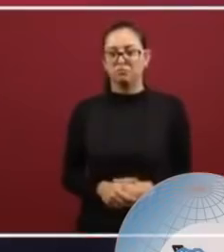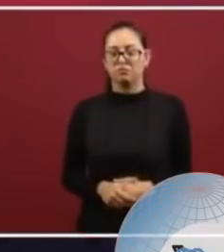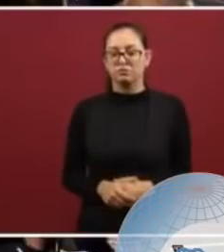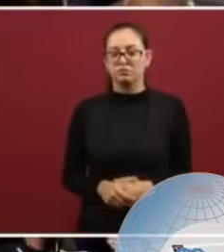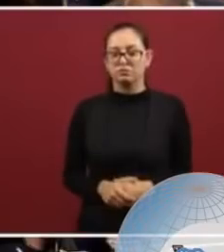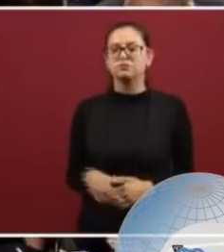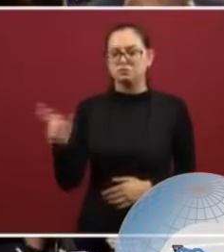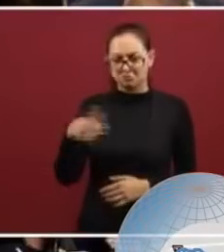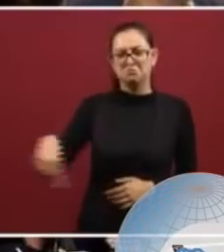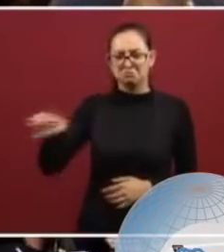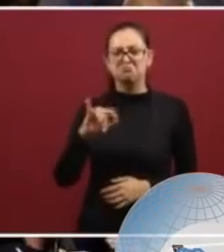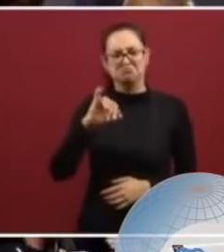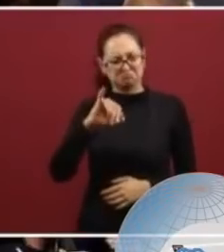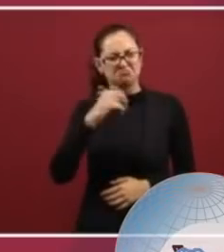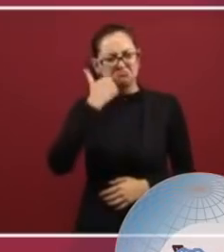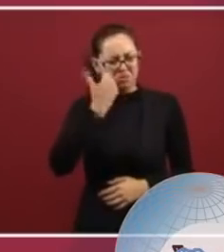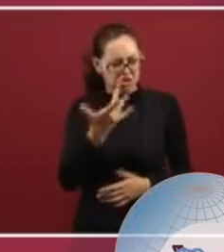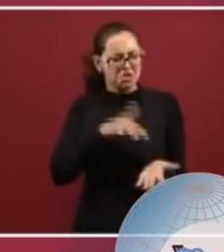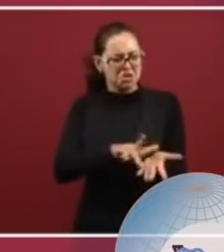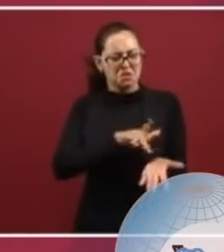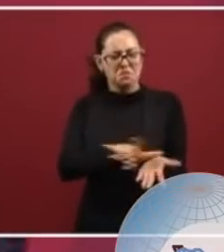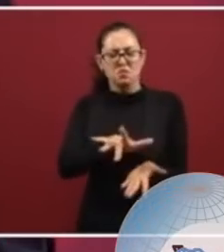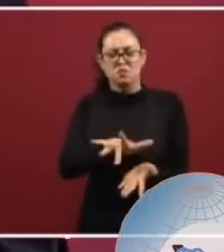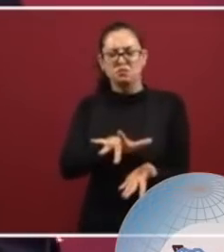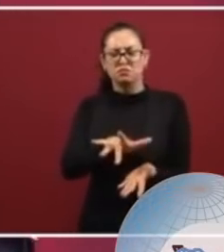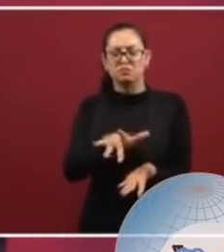Ellos están dispuestos a hacerlo siempre y cuando